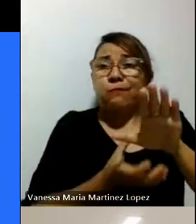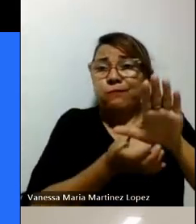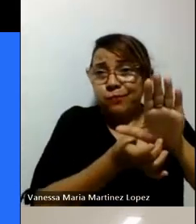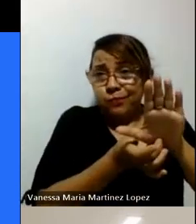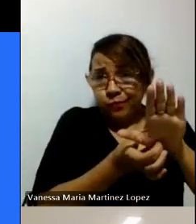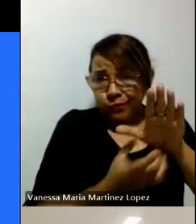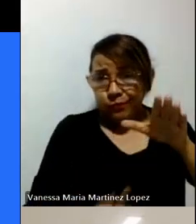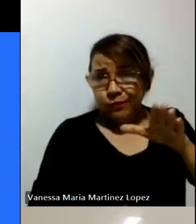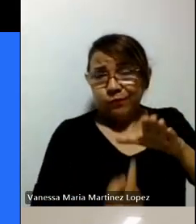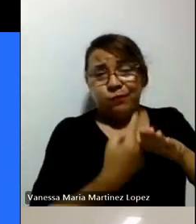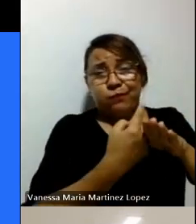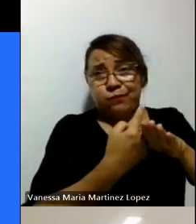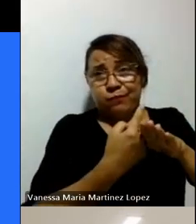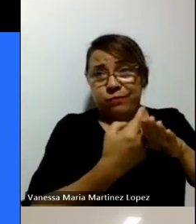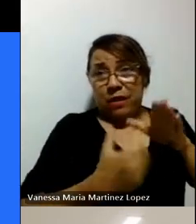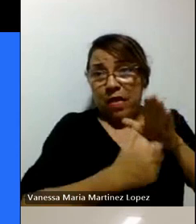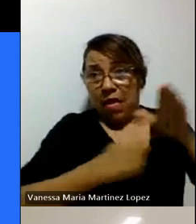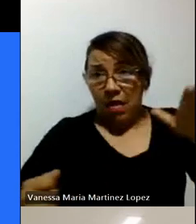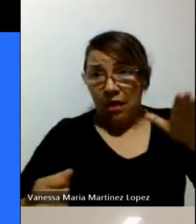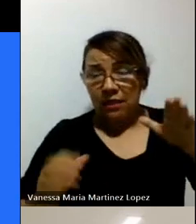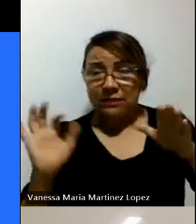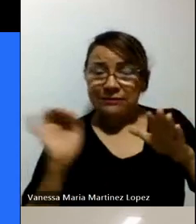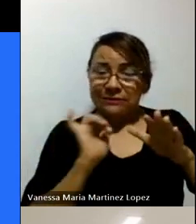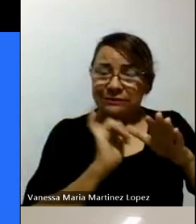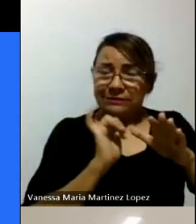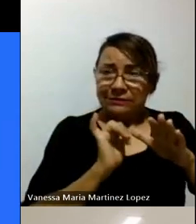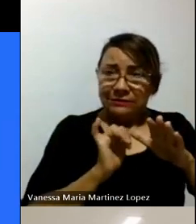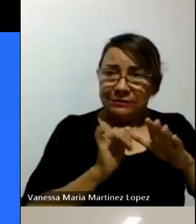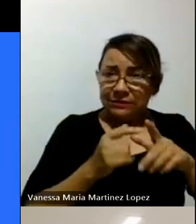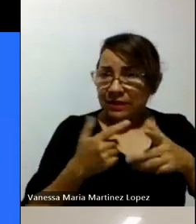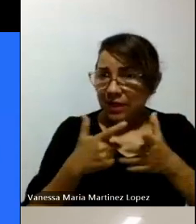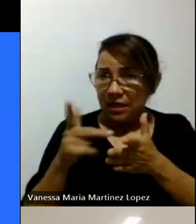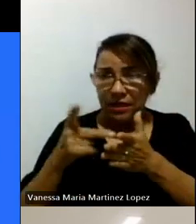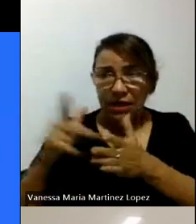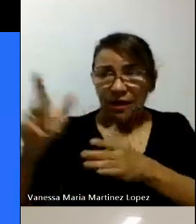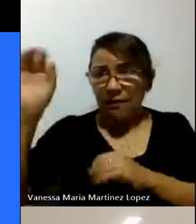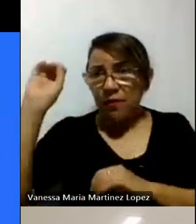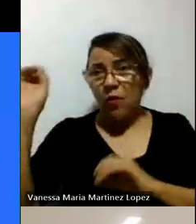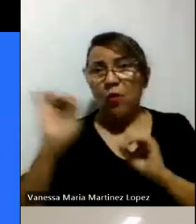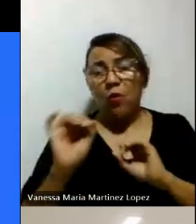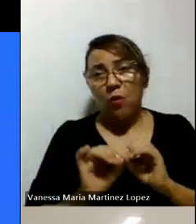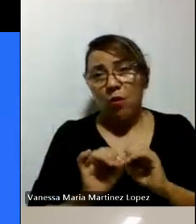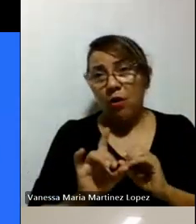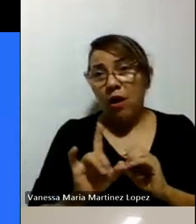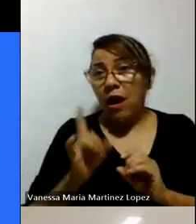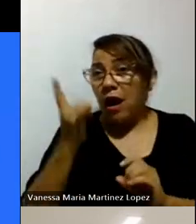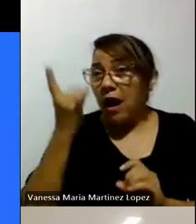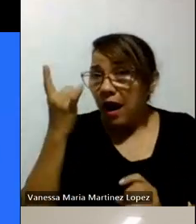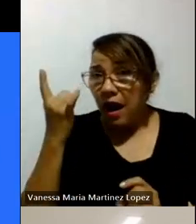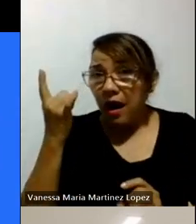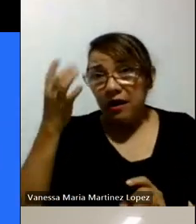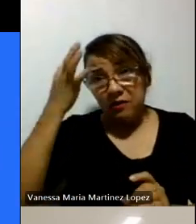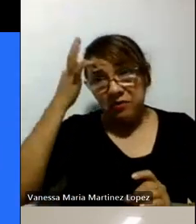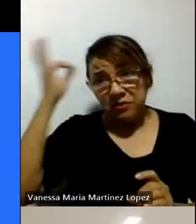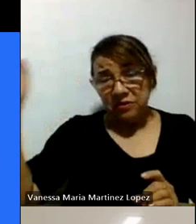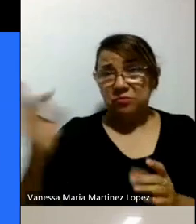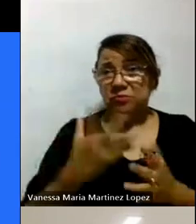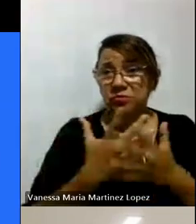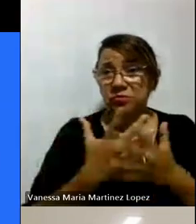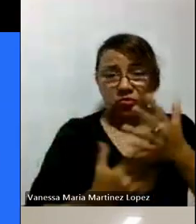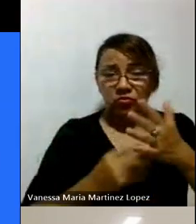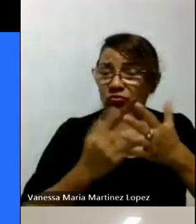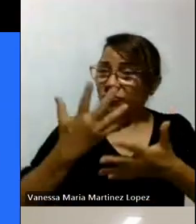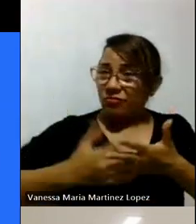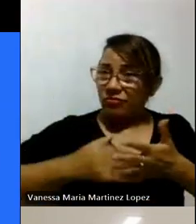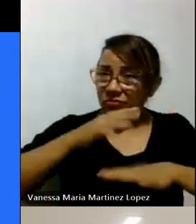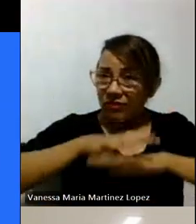atravesadas y no se deben movilizar. O heridas abulsivas, que se producen porque ya ahí ocurre un desgarro de ese